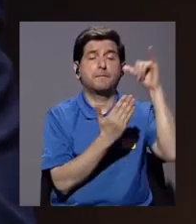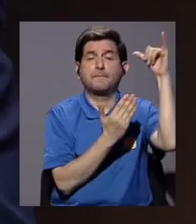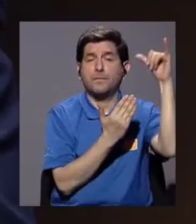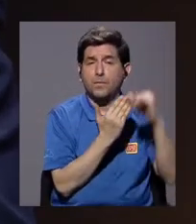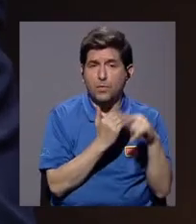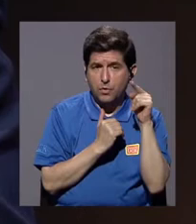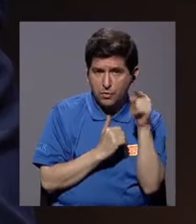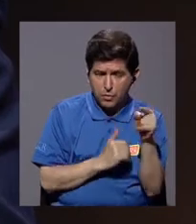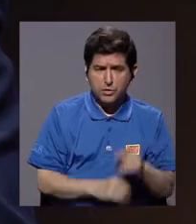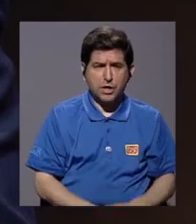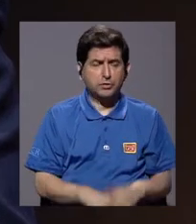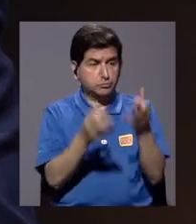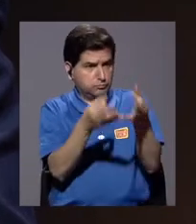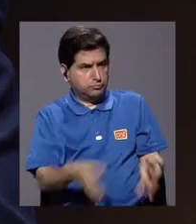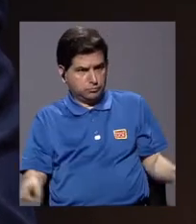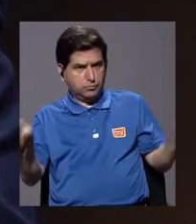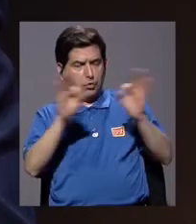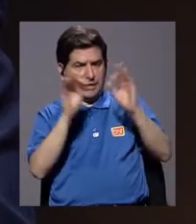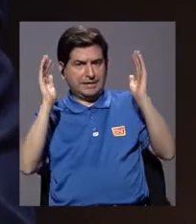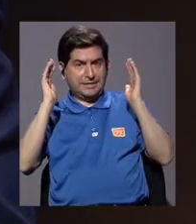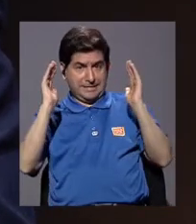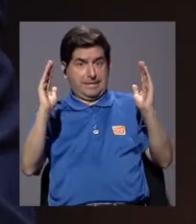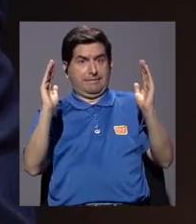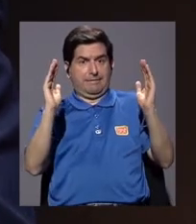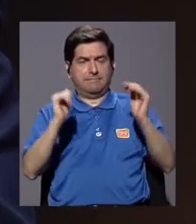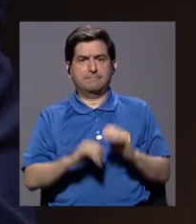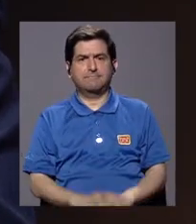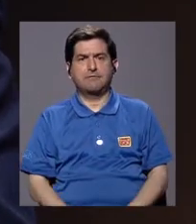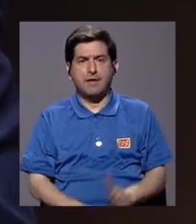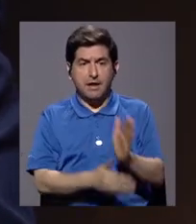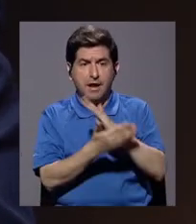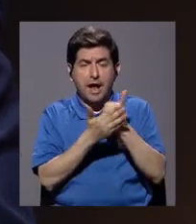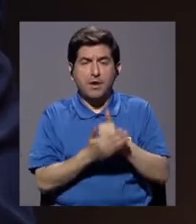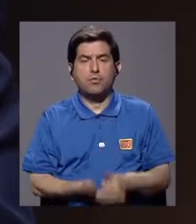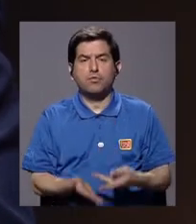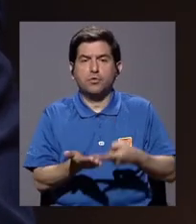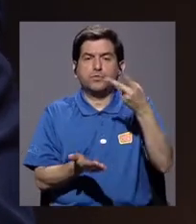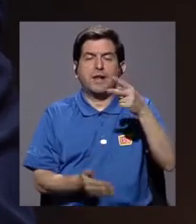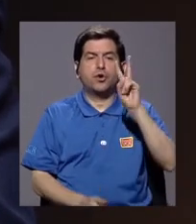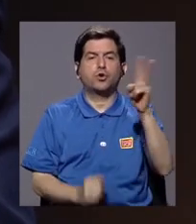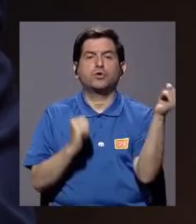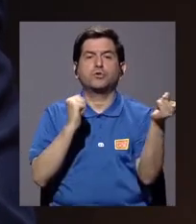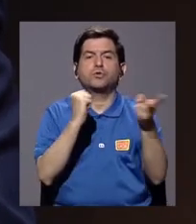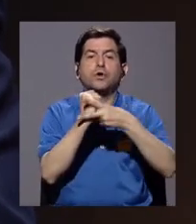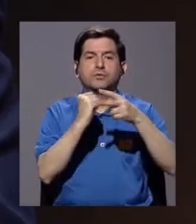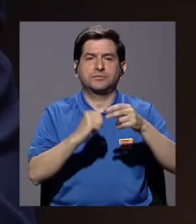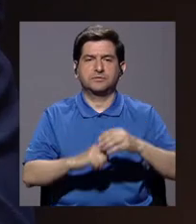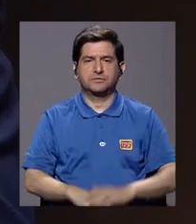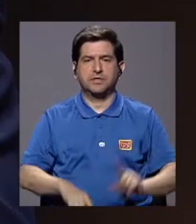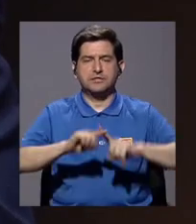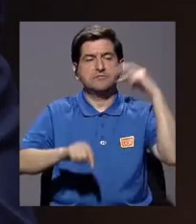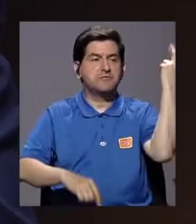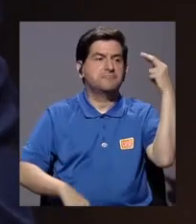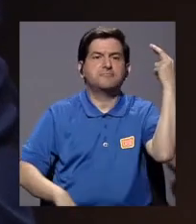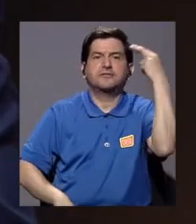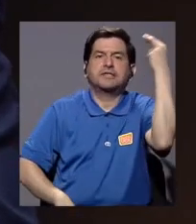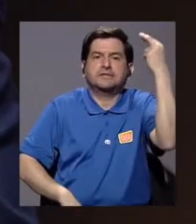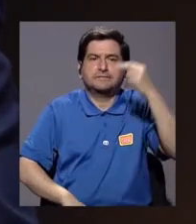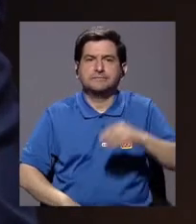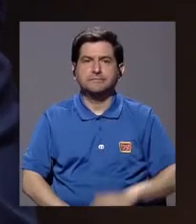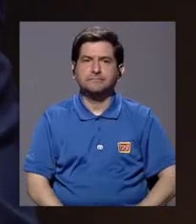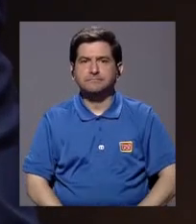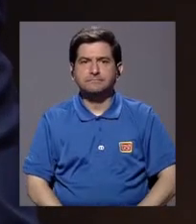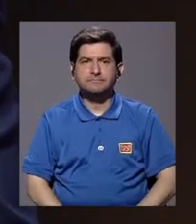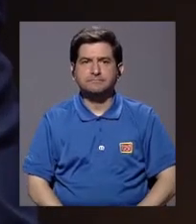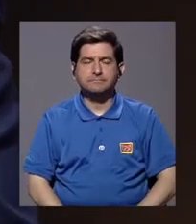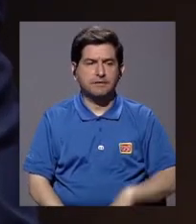proyectos de gran magnitud, algunos de los cuales habían costado el doble, por diferentes razones,